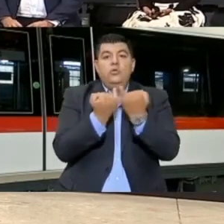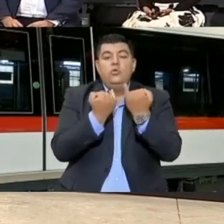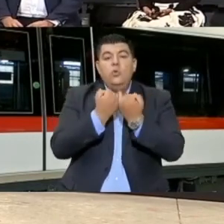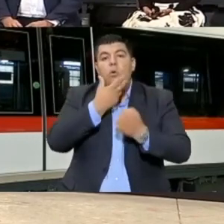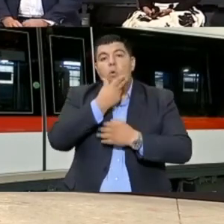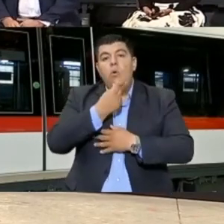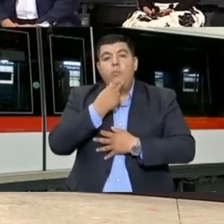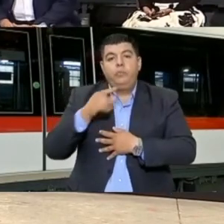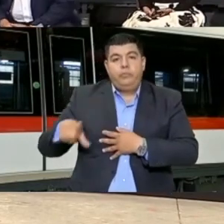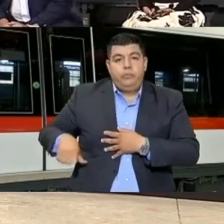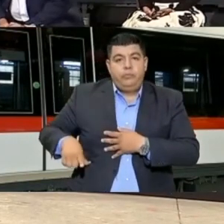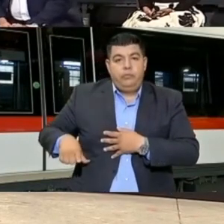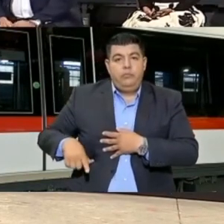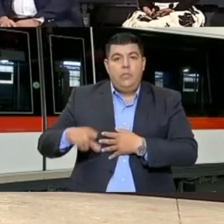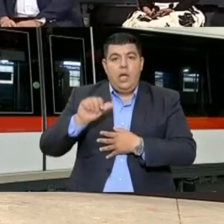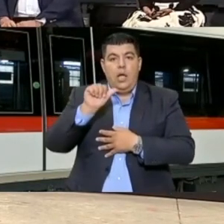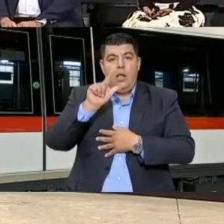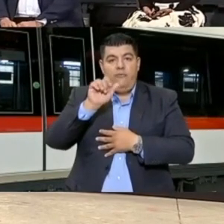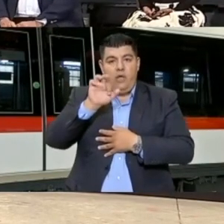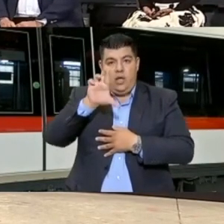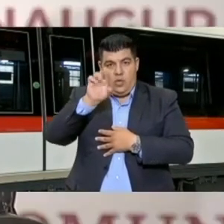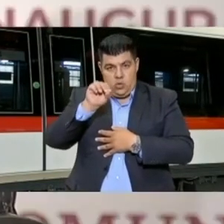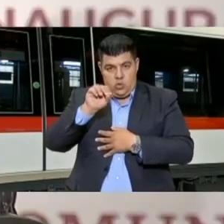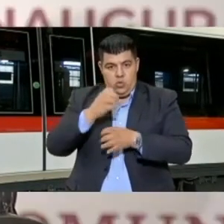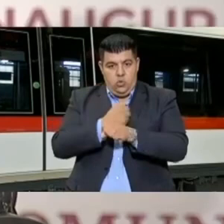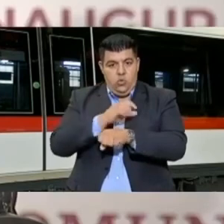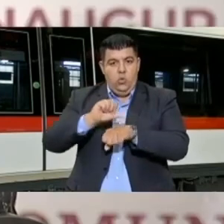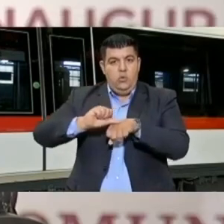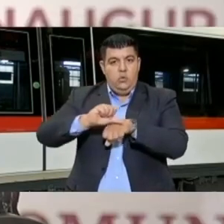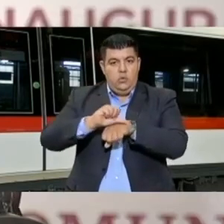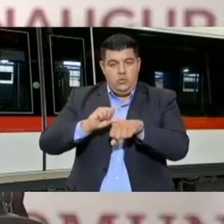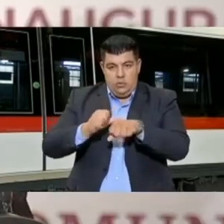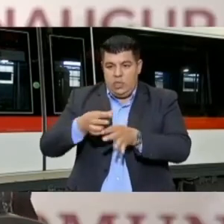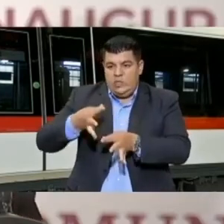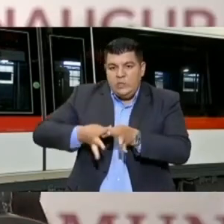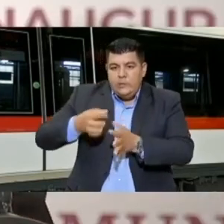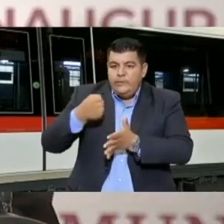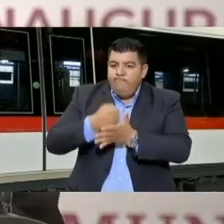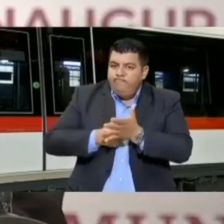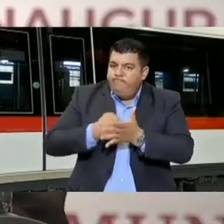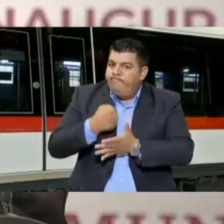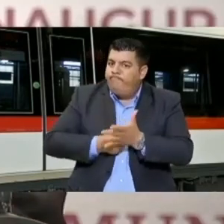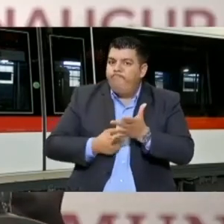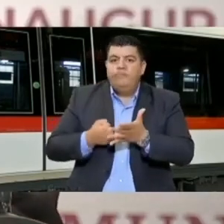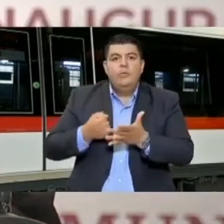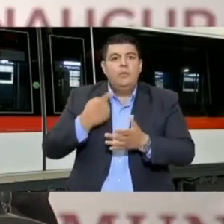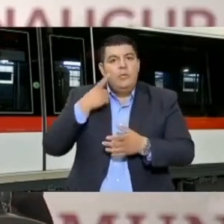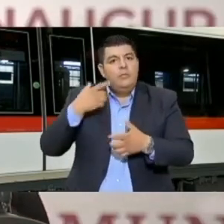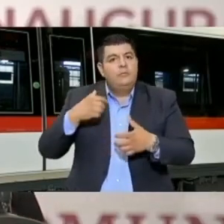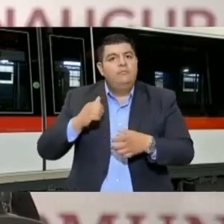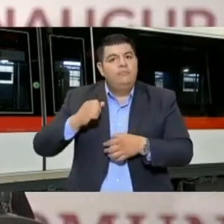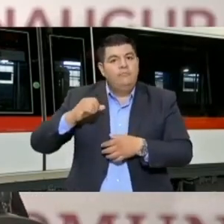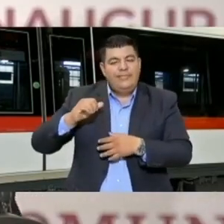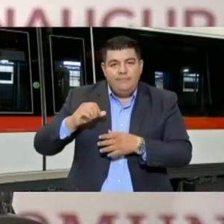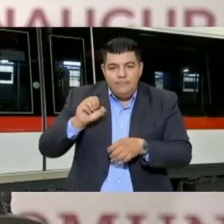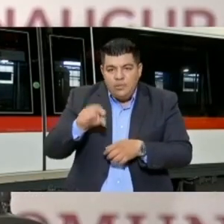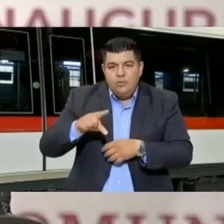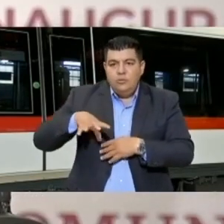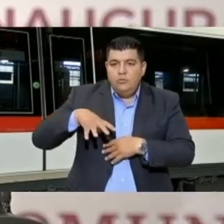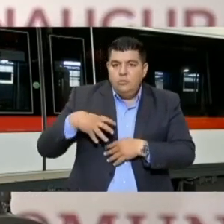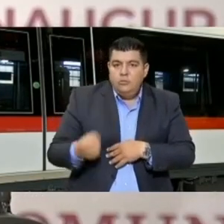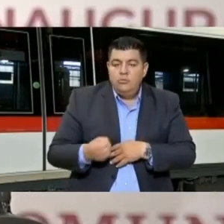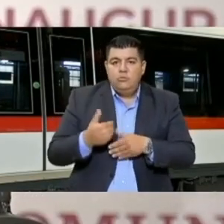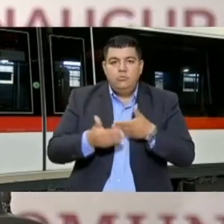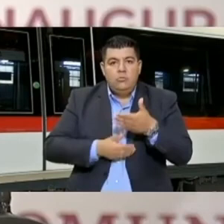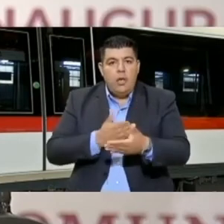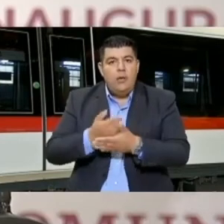su perseverancia, por su tenacidad, por su gestión para que se